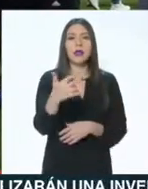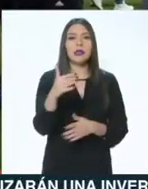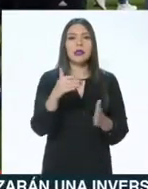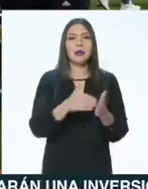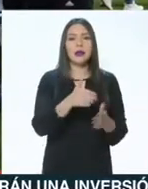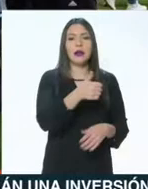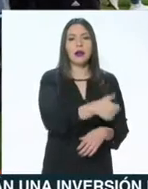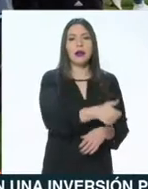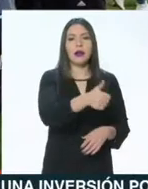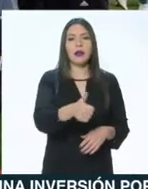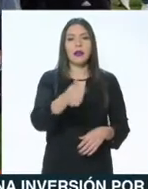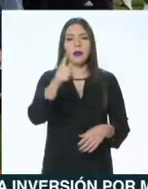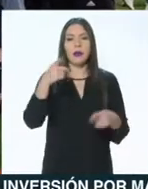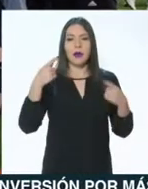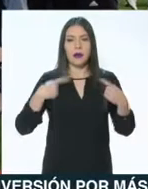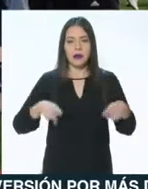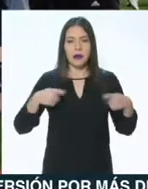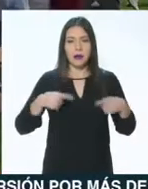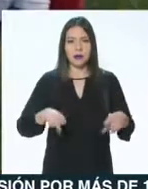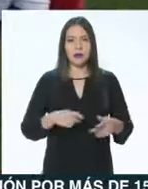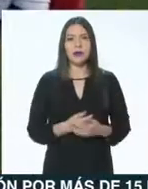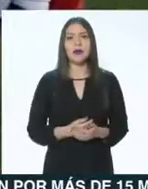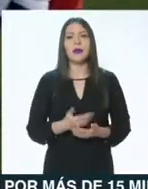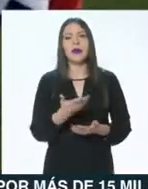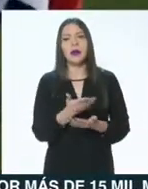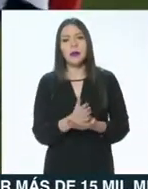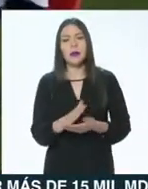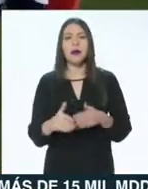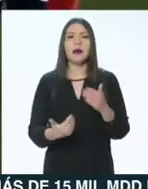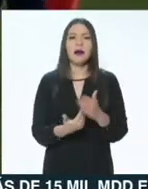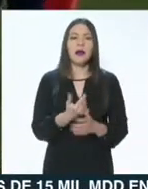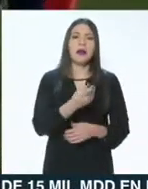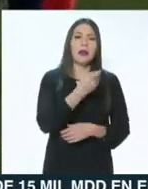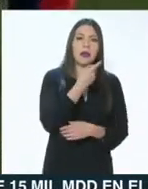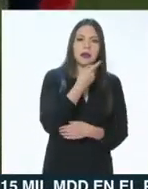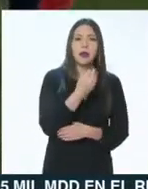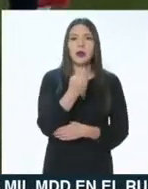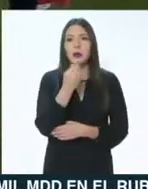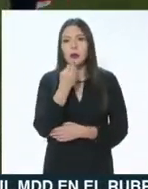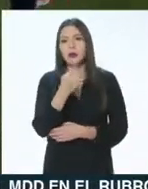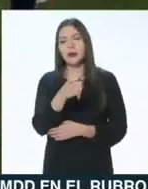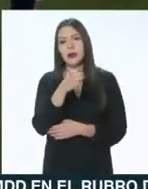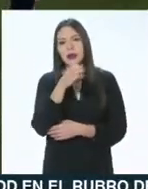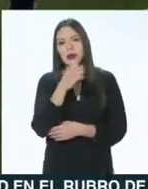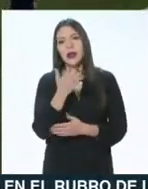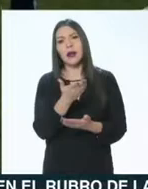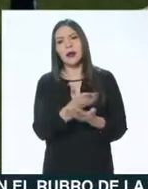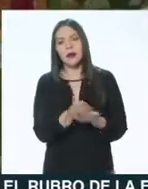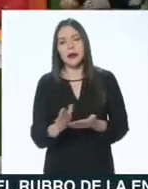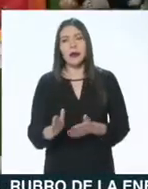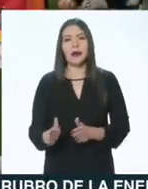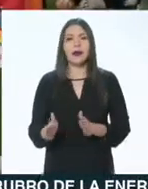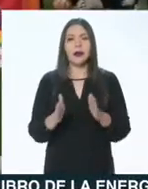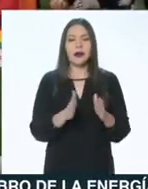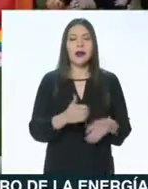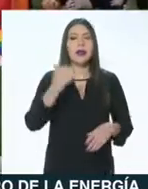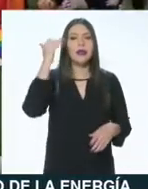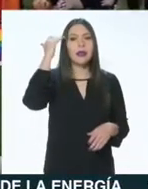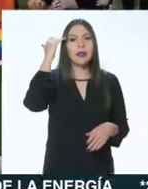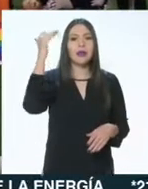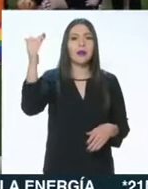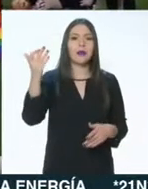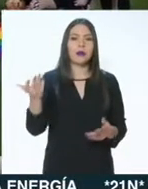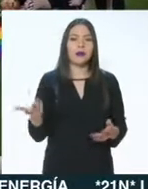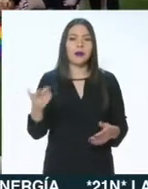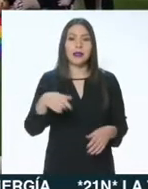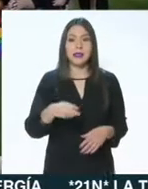Por persona. Súmale... Desayuno, comida y cena ya está sí, incluido. Claro. Ya. Súmale, pues el tiempo,